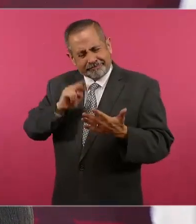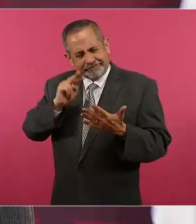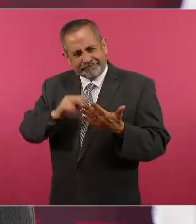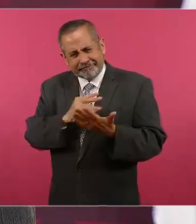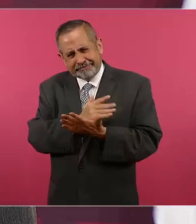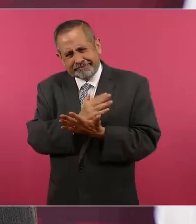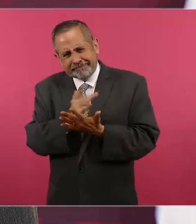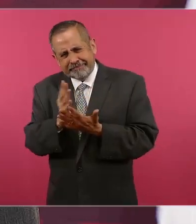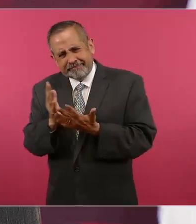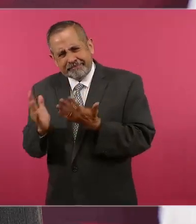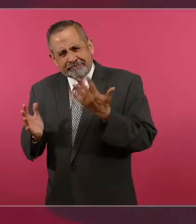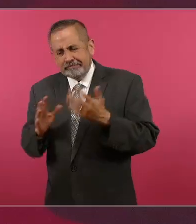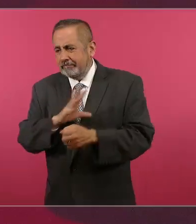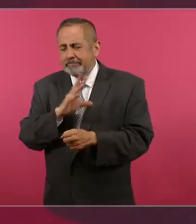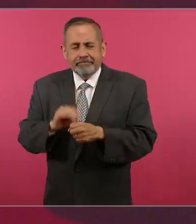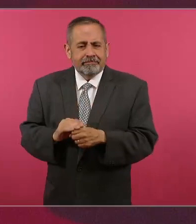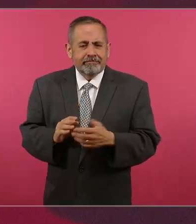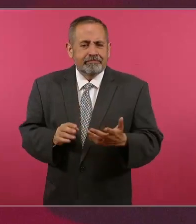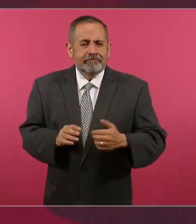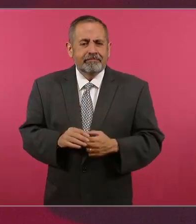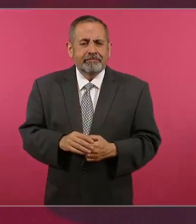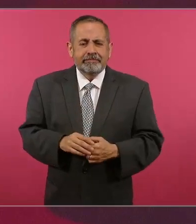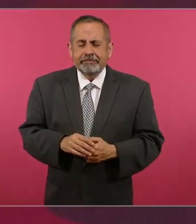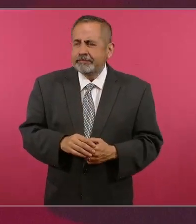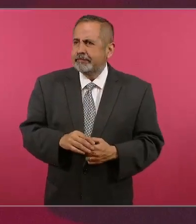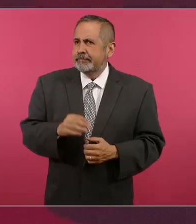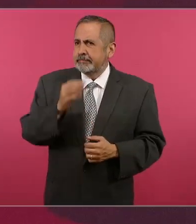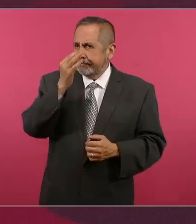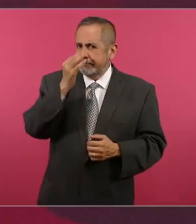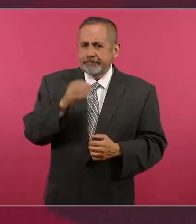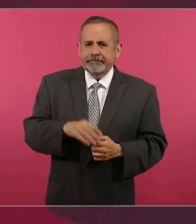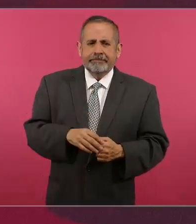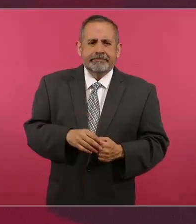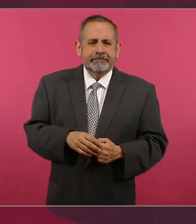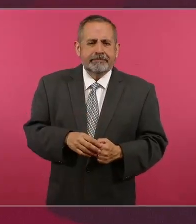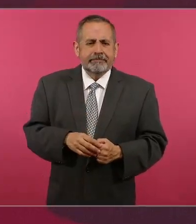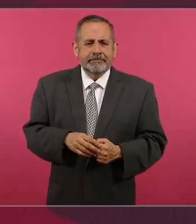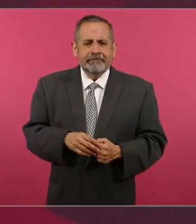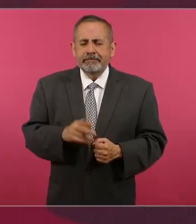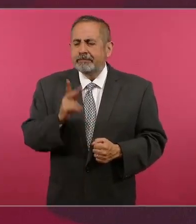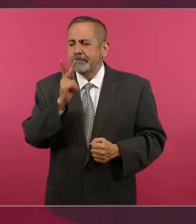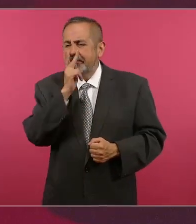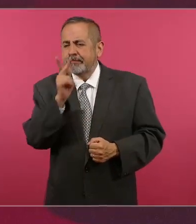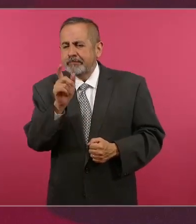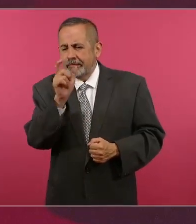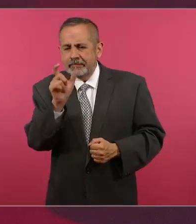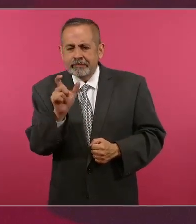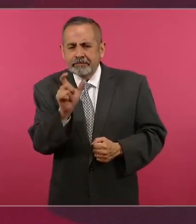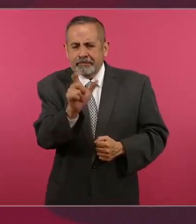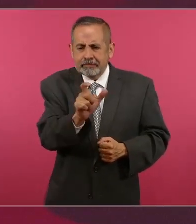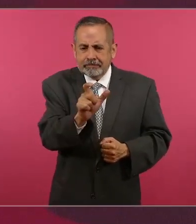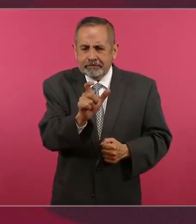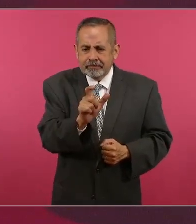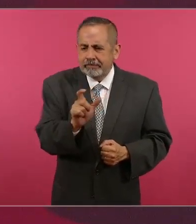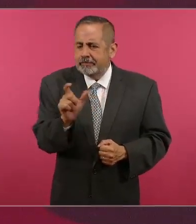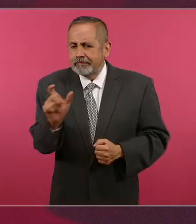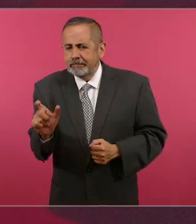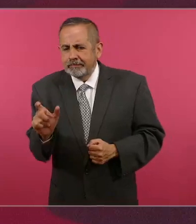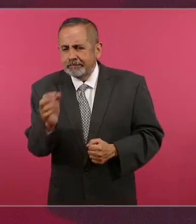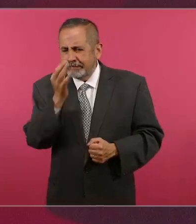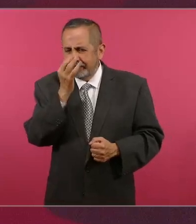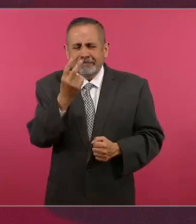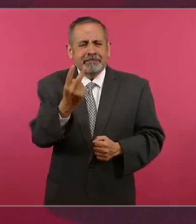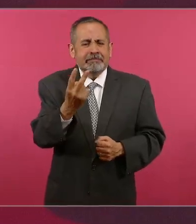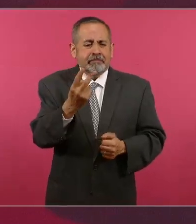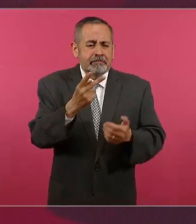analizando, solo hay referencias al comunismo, es un